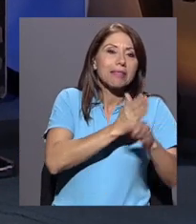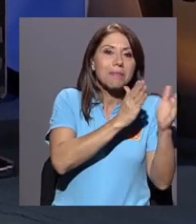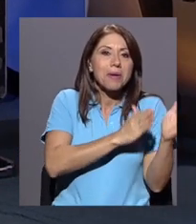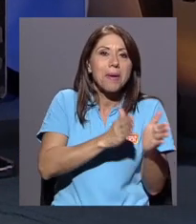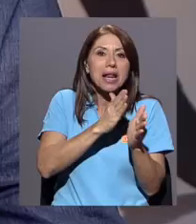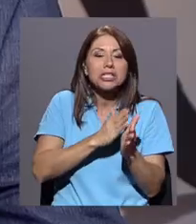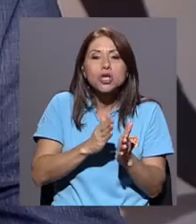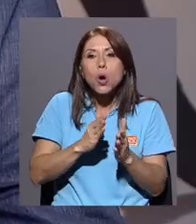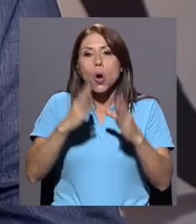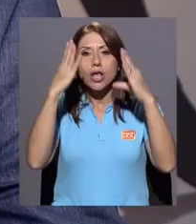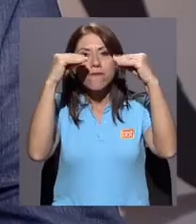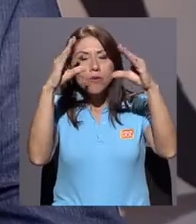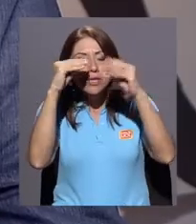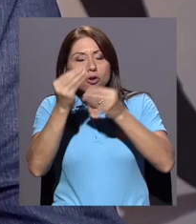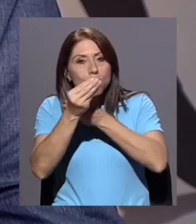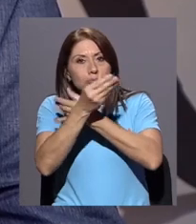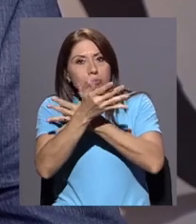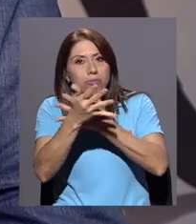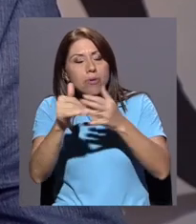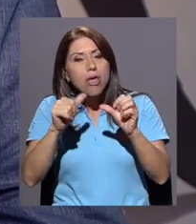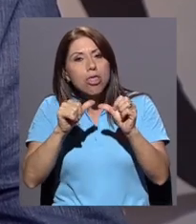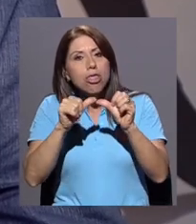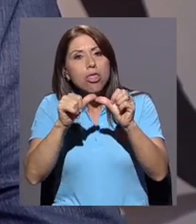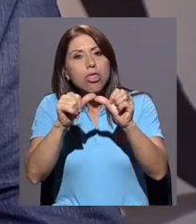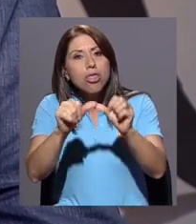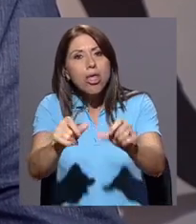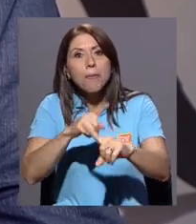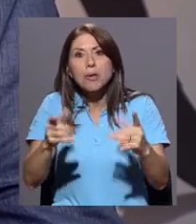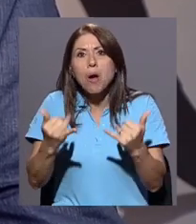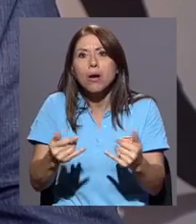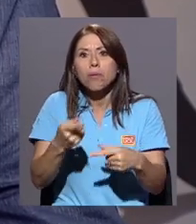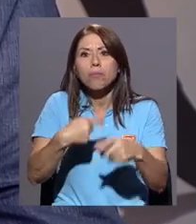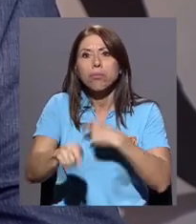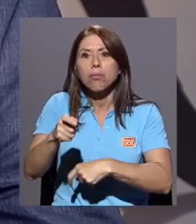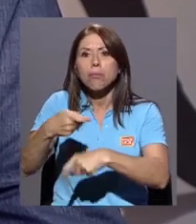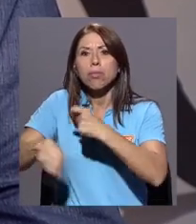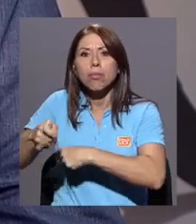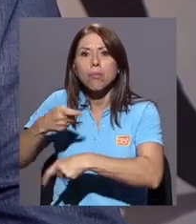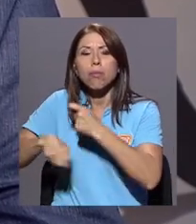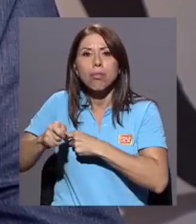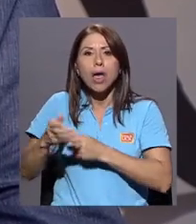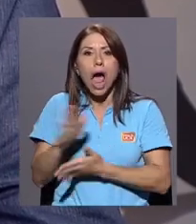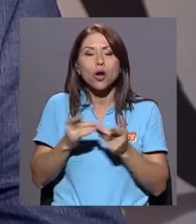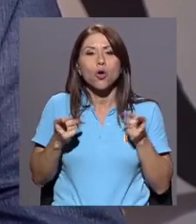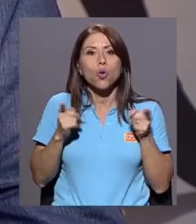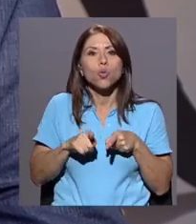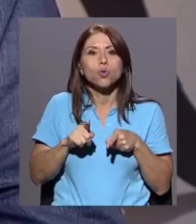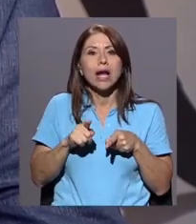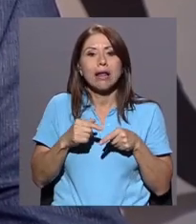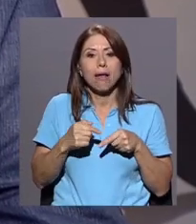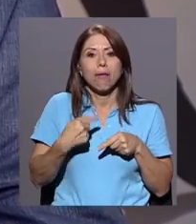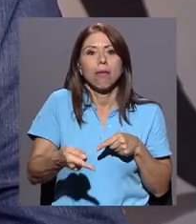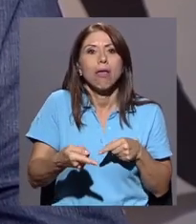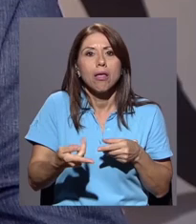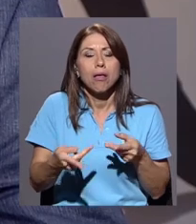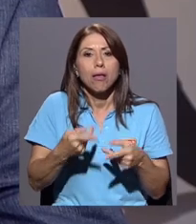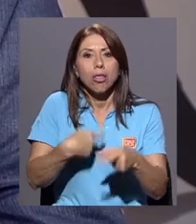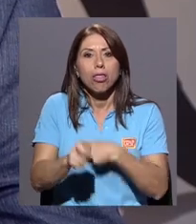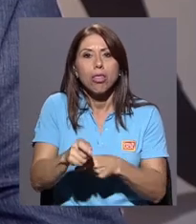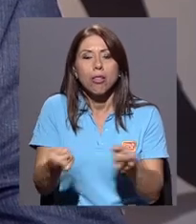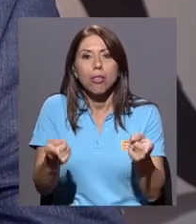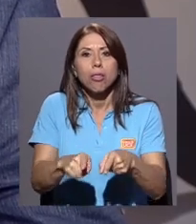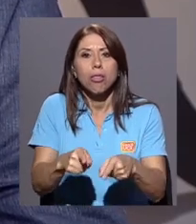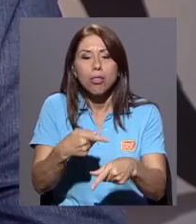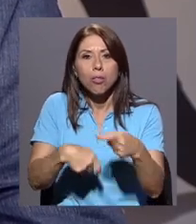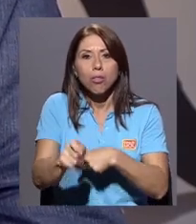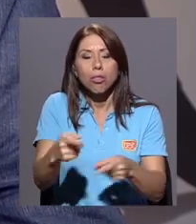que duraba la información de la vida de la noticia. Hoy en día es reemplazada rápidamente por algo que ocurre 15 minutos o